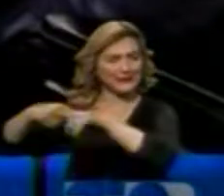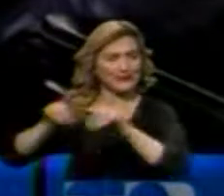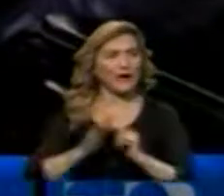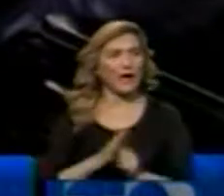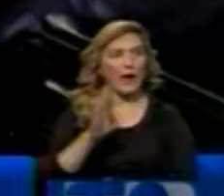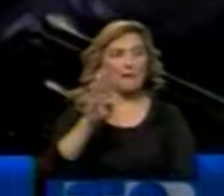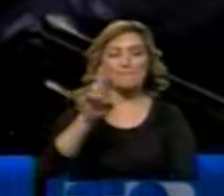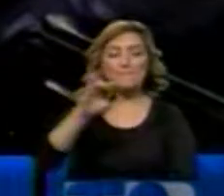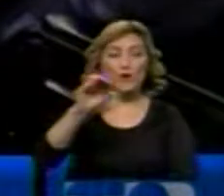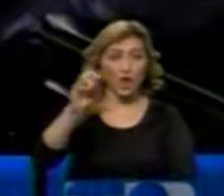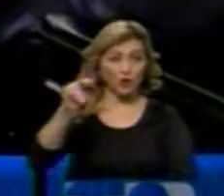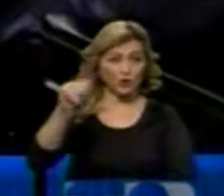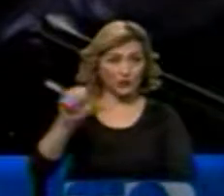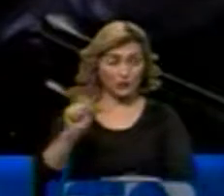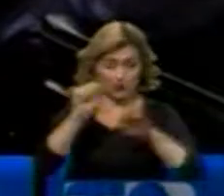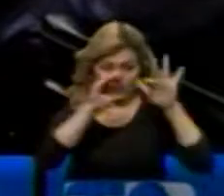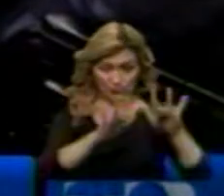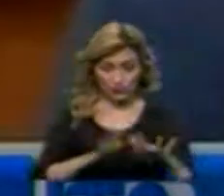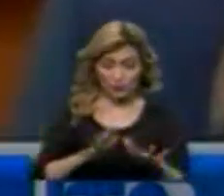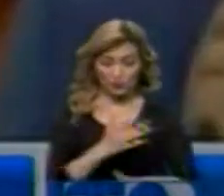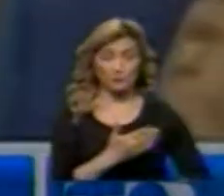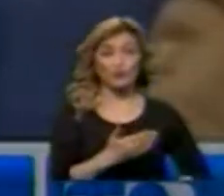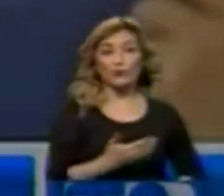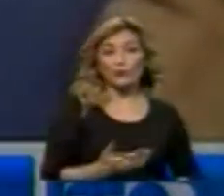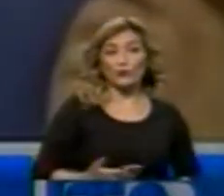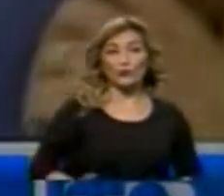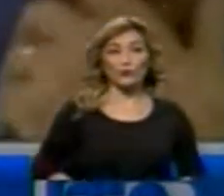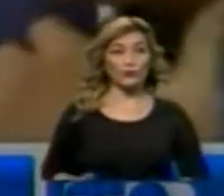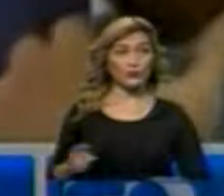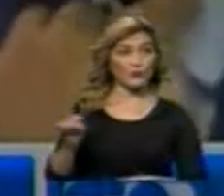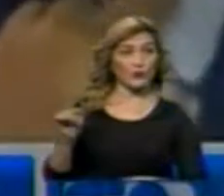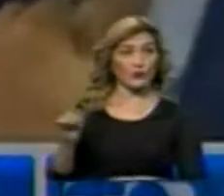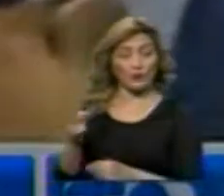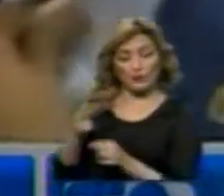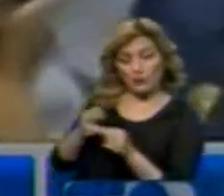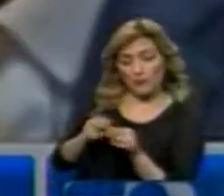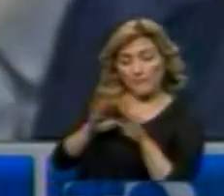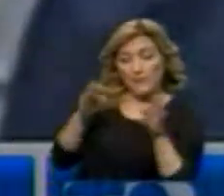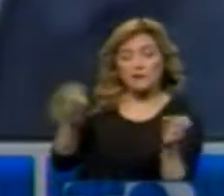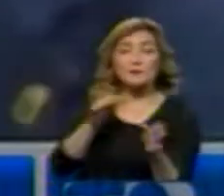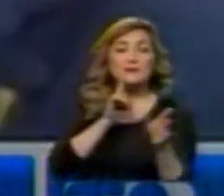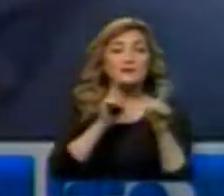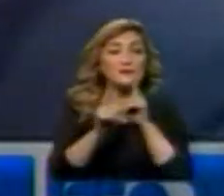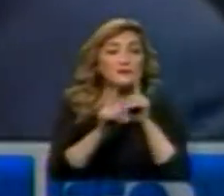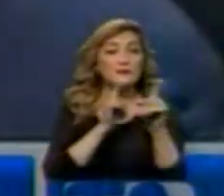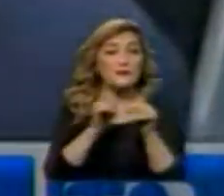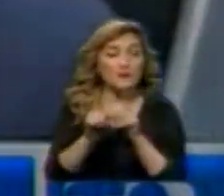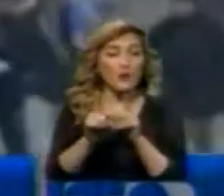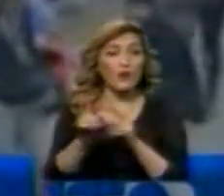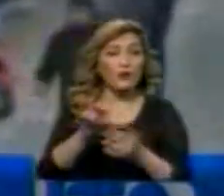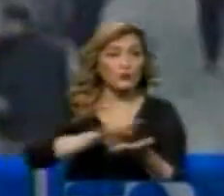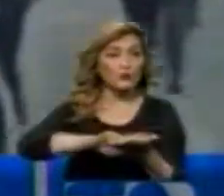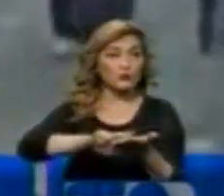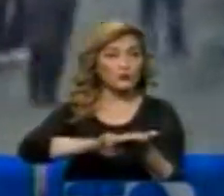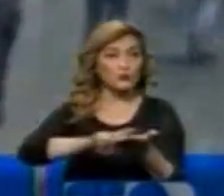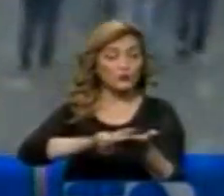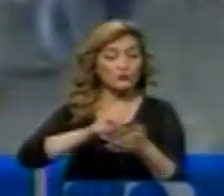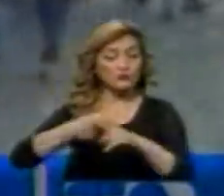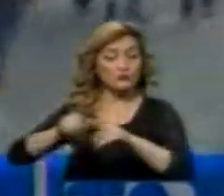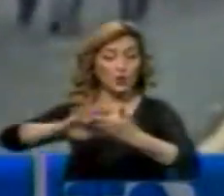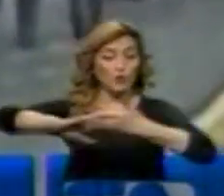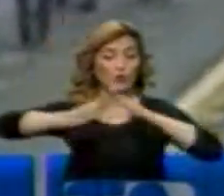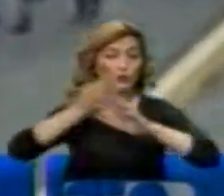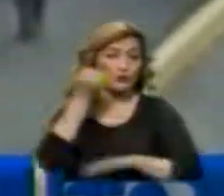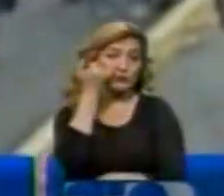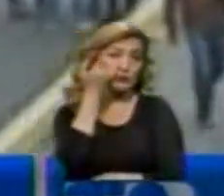Briones, el secretario de la Presidencia, quien precisamente es parte de la mesa de diálogo que se trazó en la reunión con las comunidades